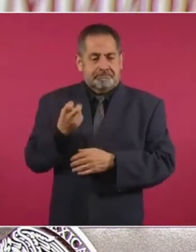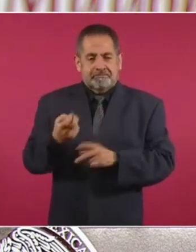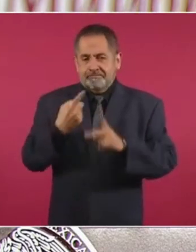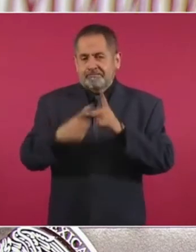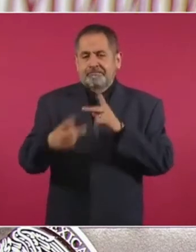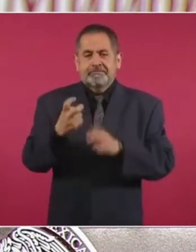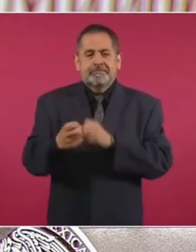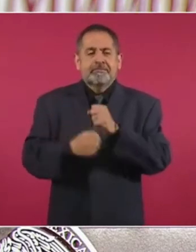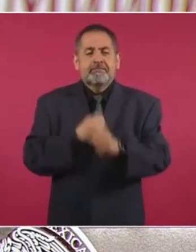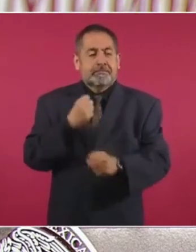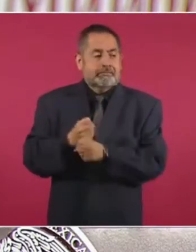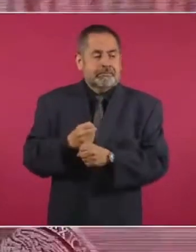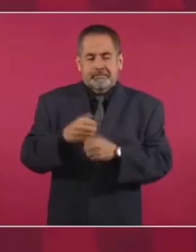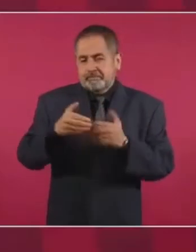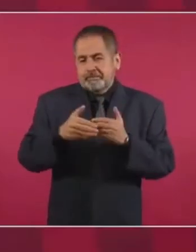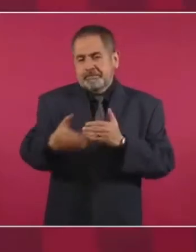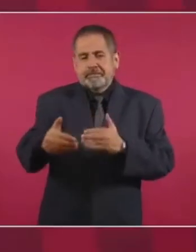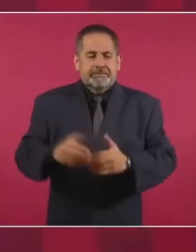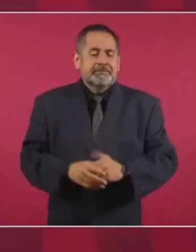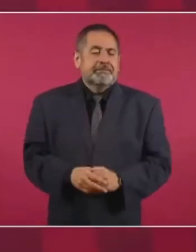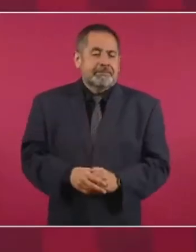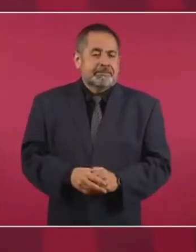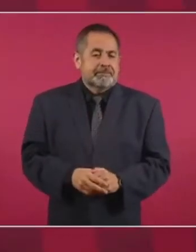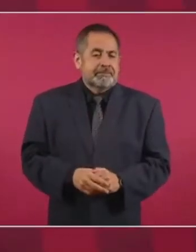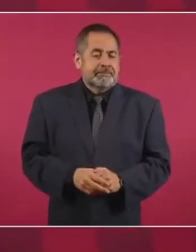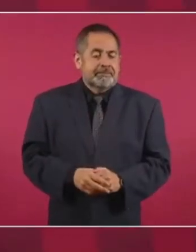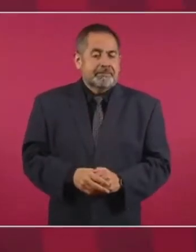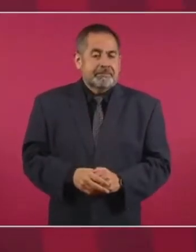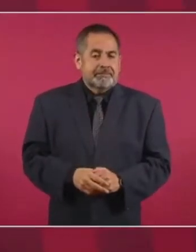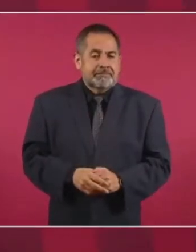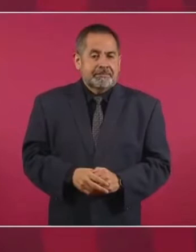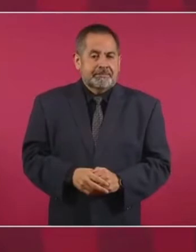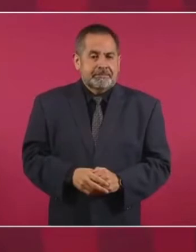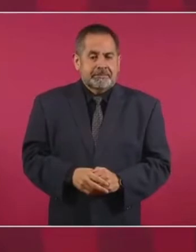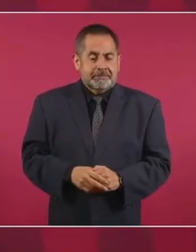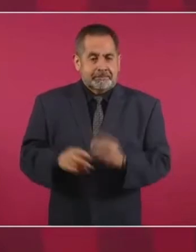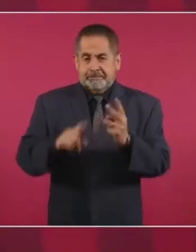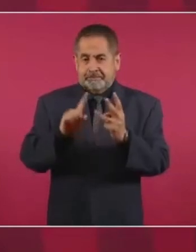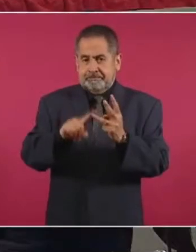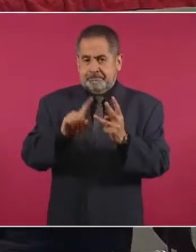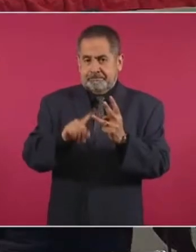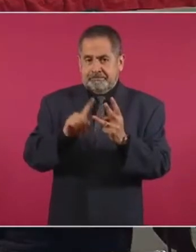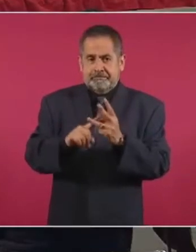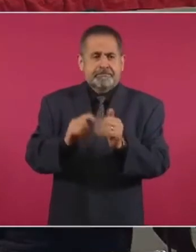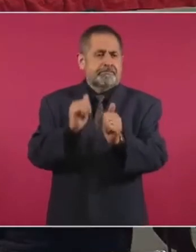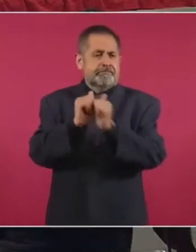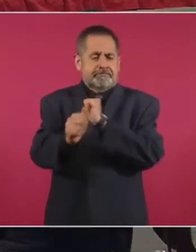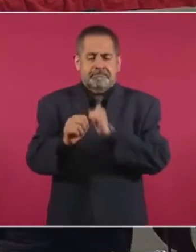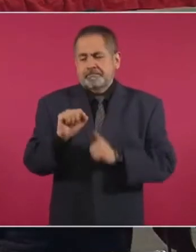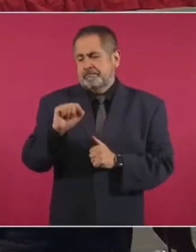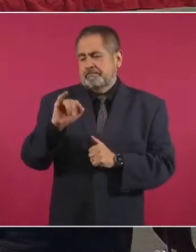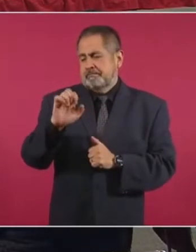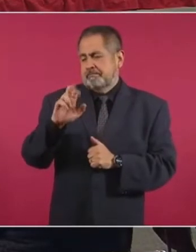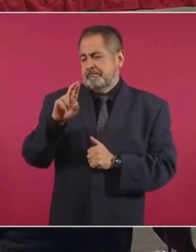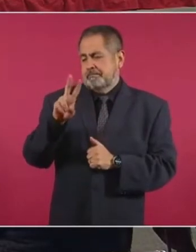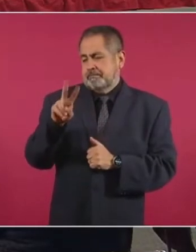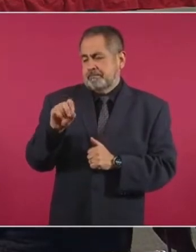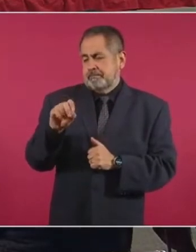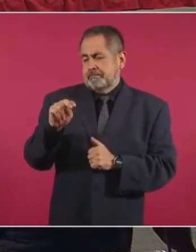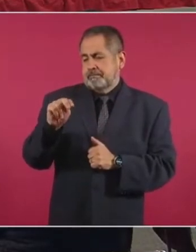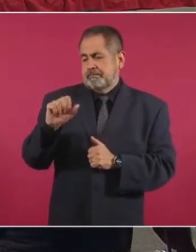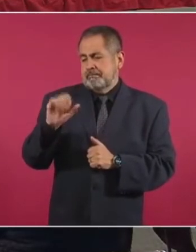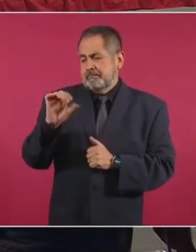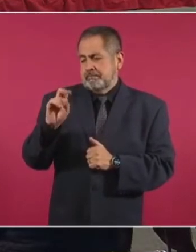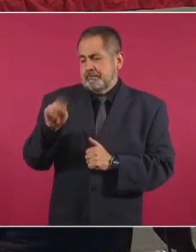que ya está en operación. Tenemos la tercera, que es la autopista urbana Siervo de la Nación,